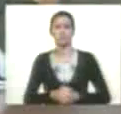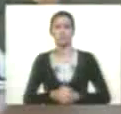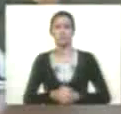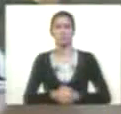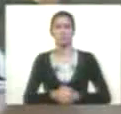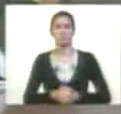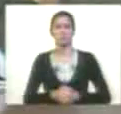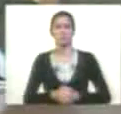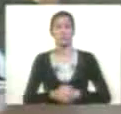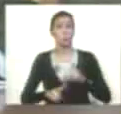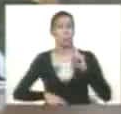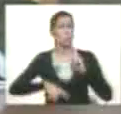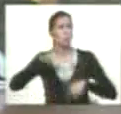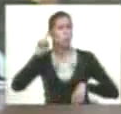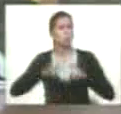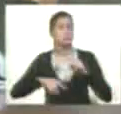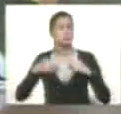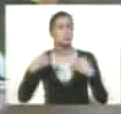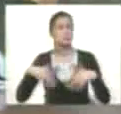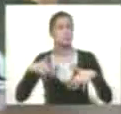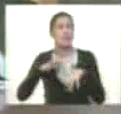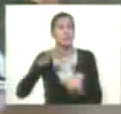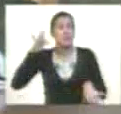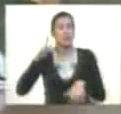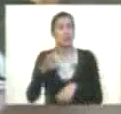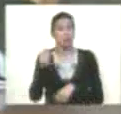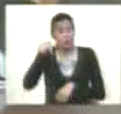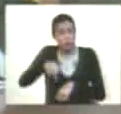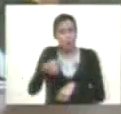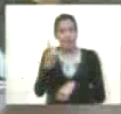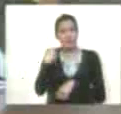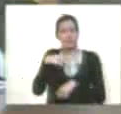han sucedido cosas graves en la Asamblea Nacional, ayer también.